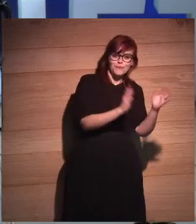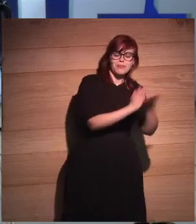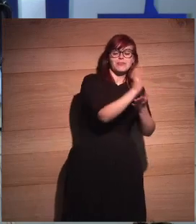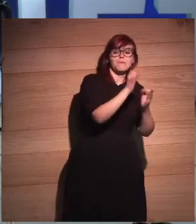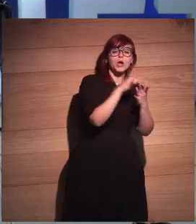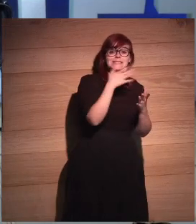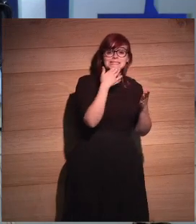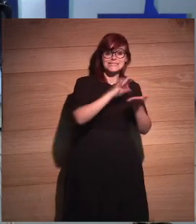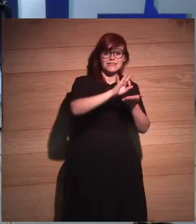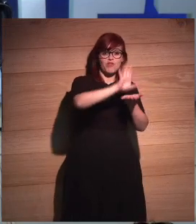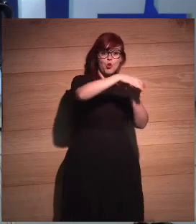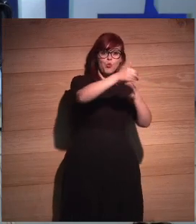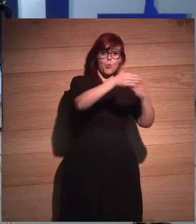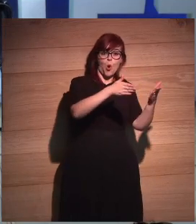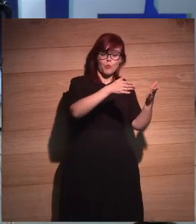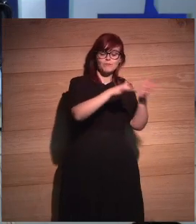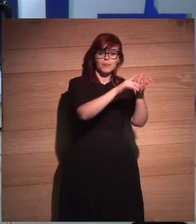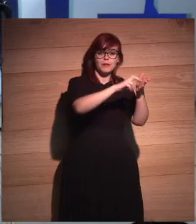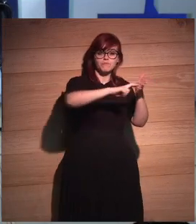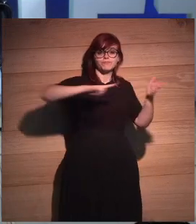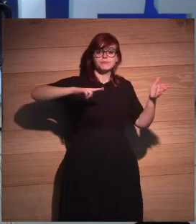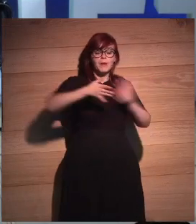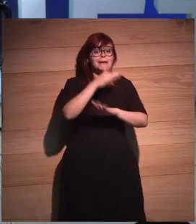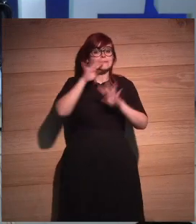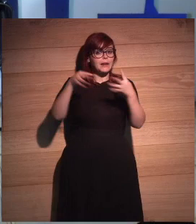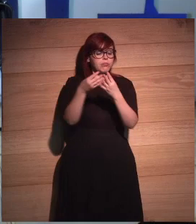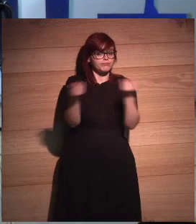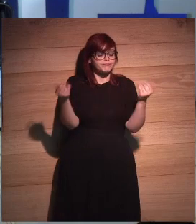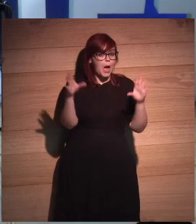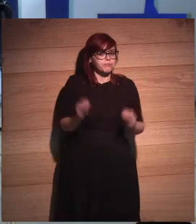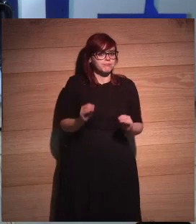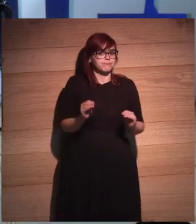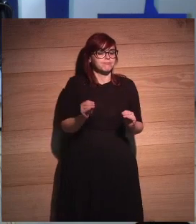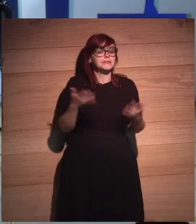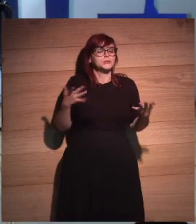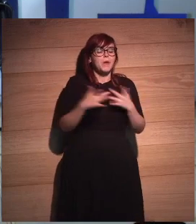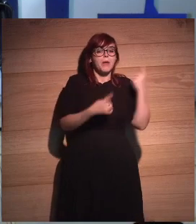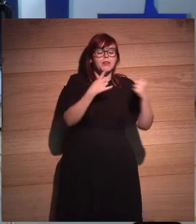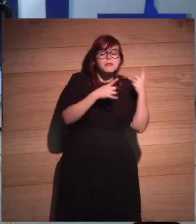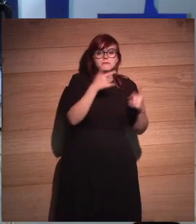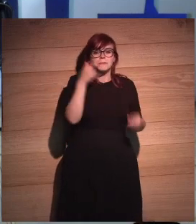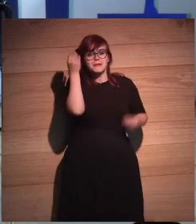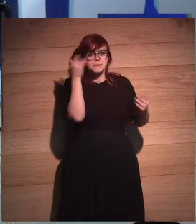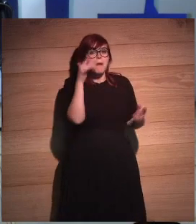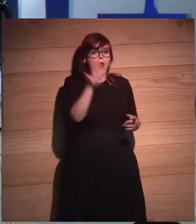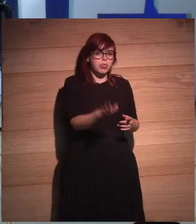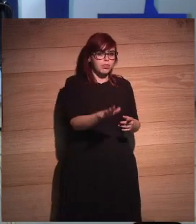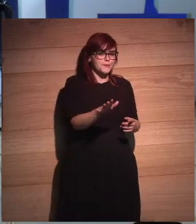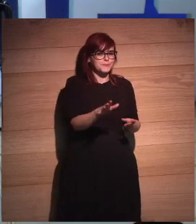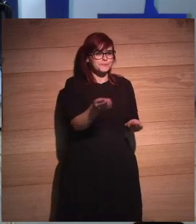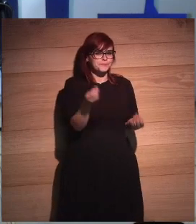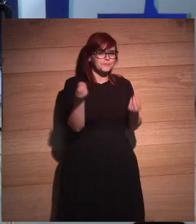si tú desenchufabas ese cubo, Internet desaparecía, ¿no? Y a veces cabe preguntarse si no pasa lo mismo